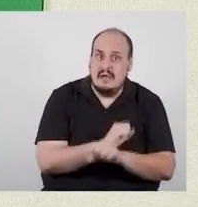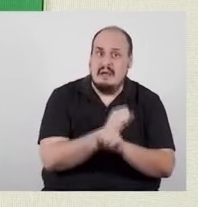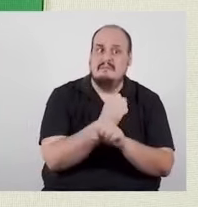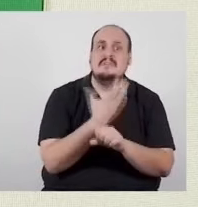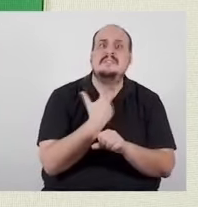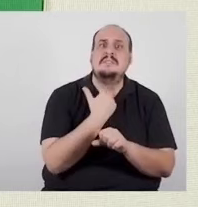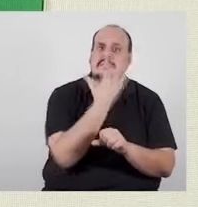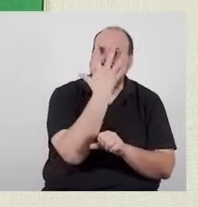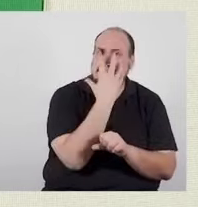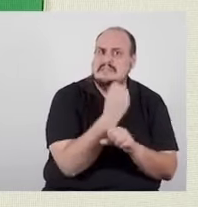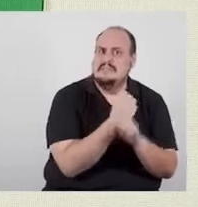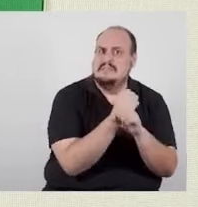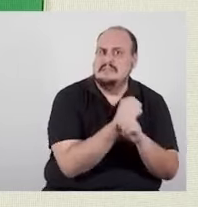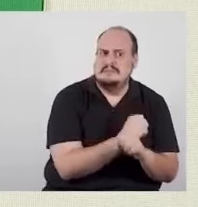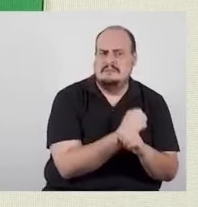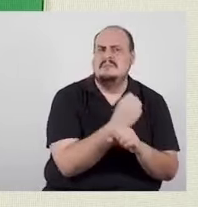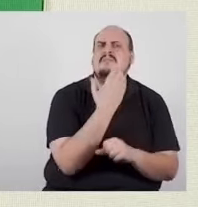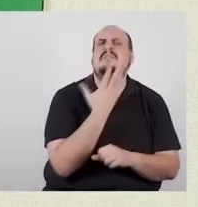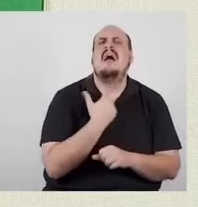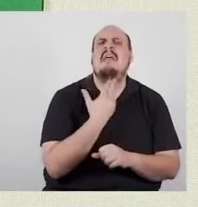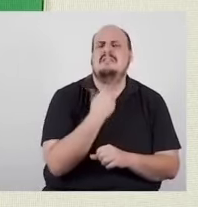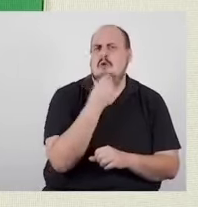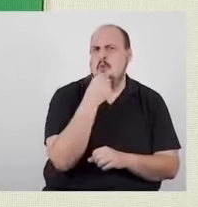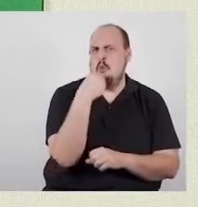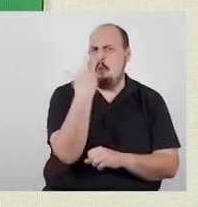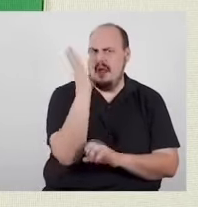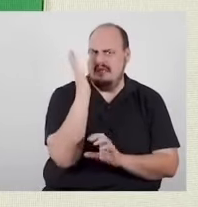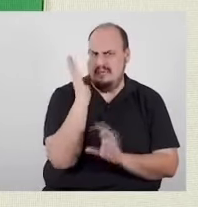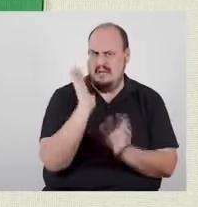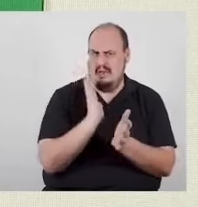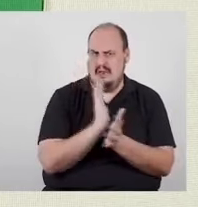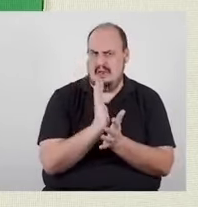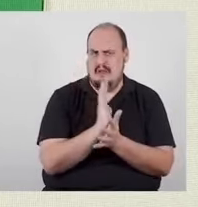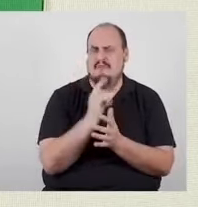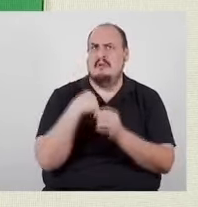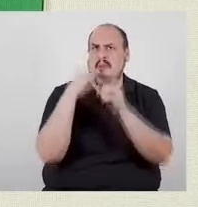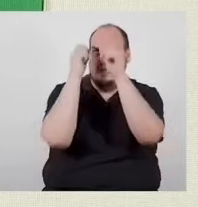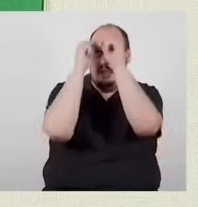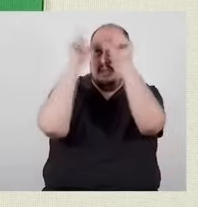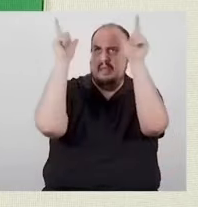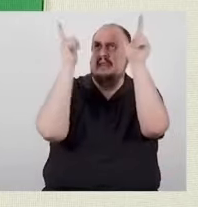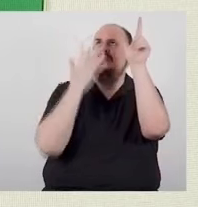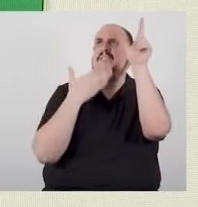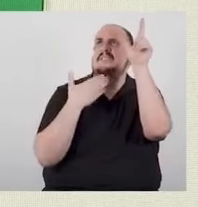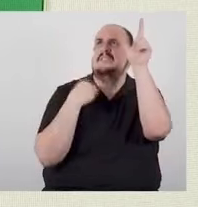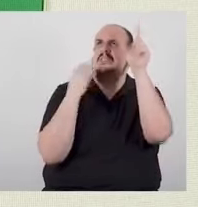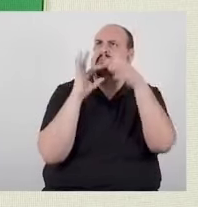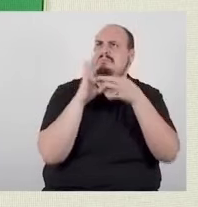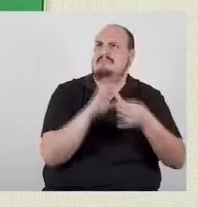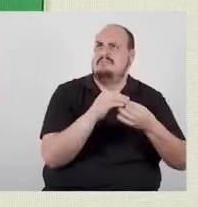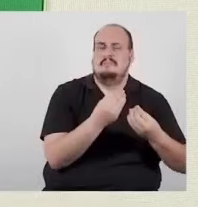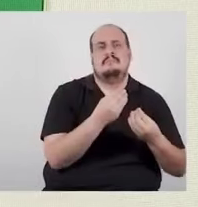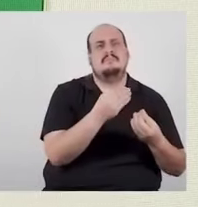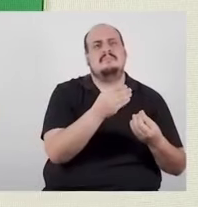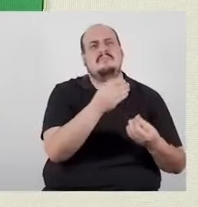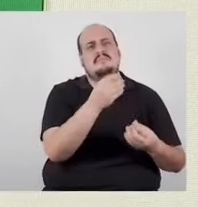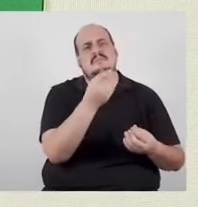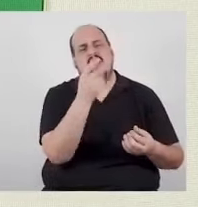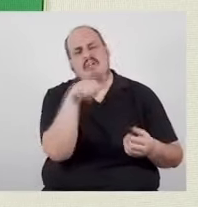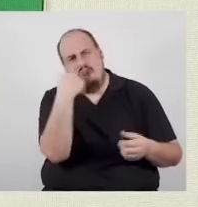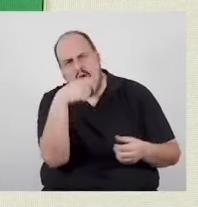adicción, cualquiera sea la adicción, la representación de la adicción, alcohol, drogas, porno,